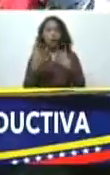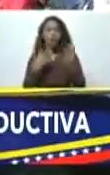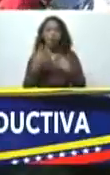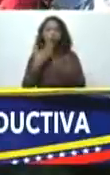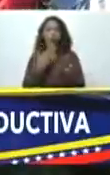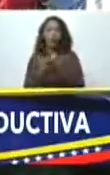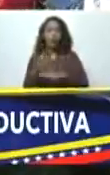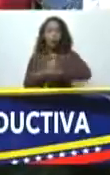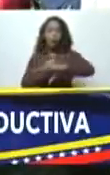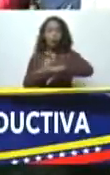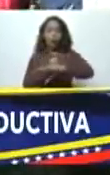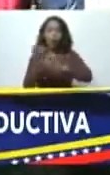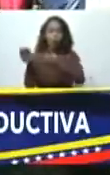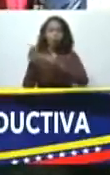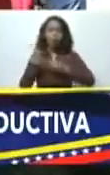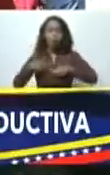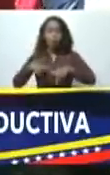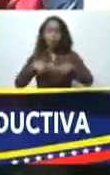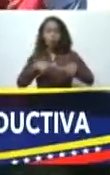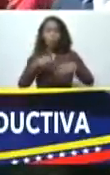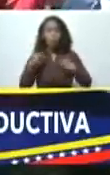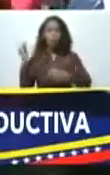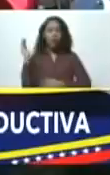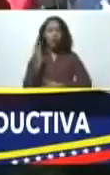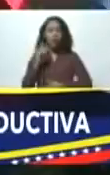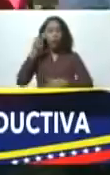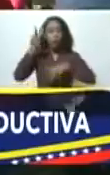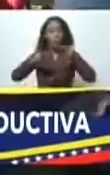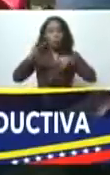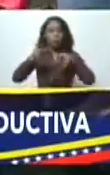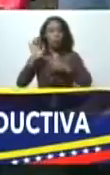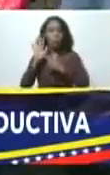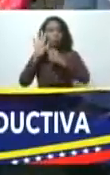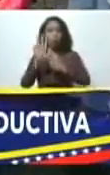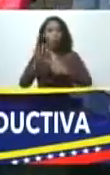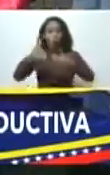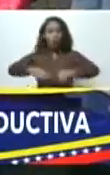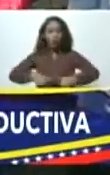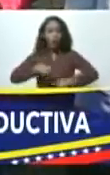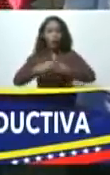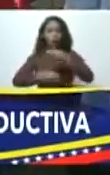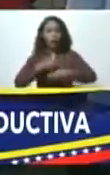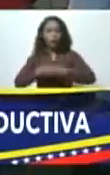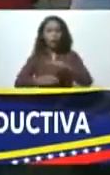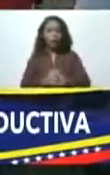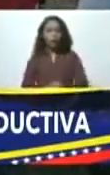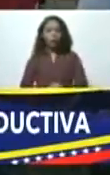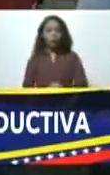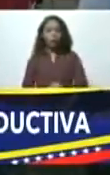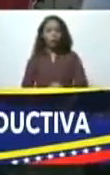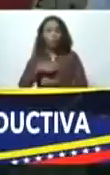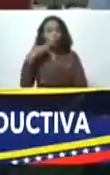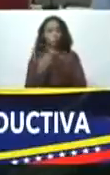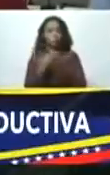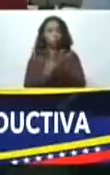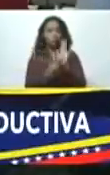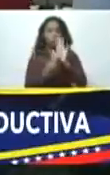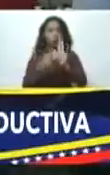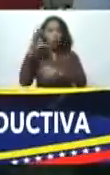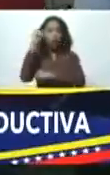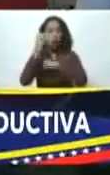al gobernador por darnos este espacio para venir a presentarle el esfuerzo que se está haciendo y mostrar los logros que